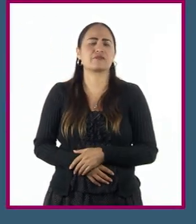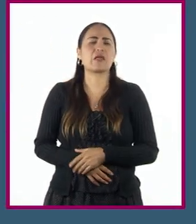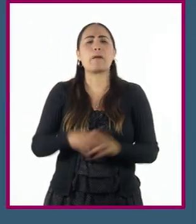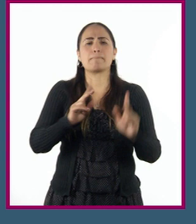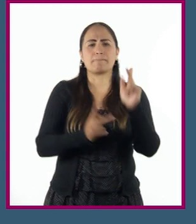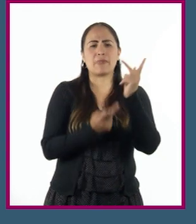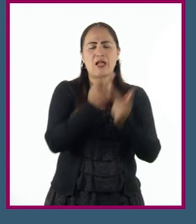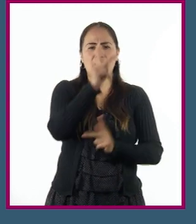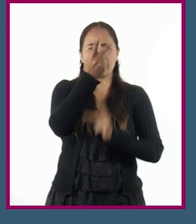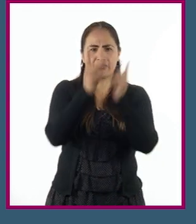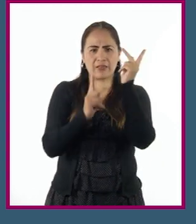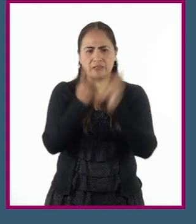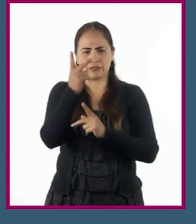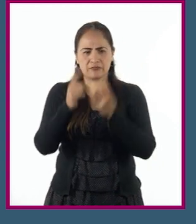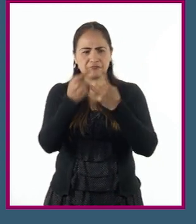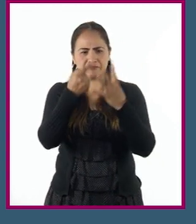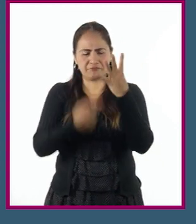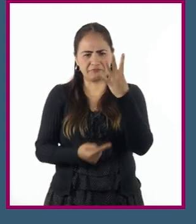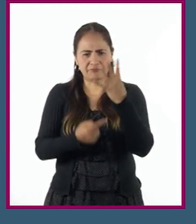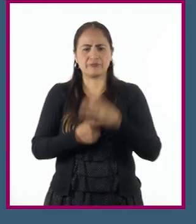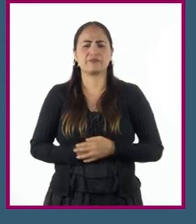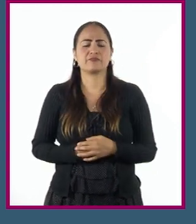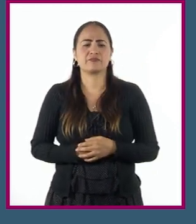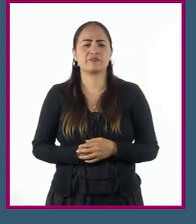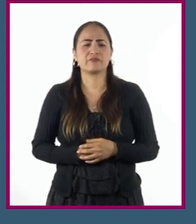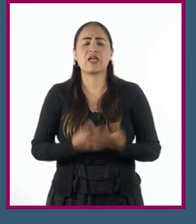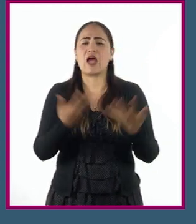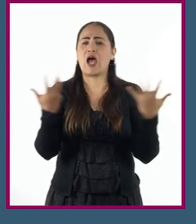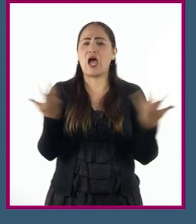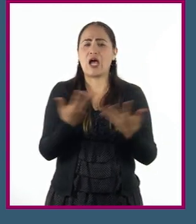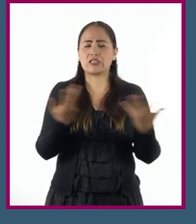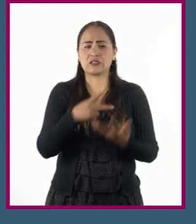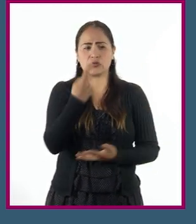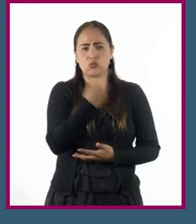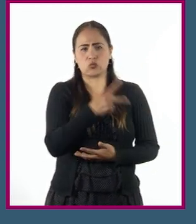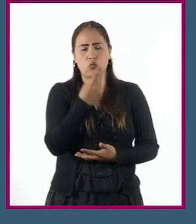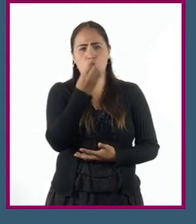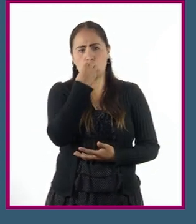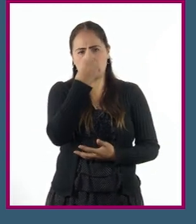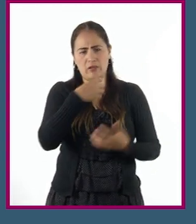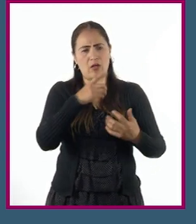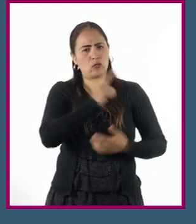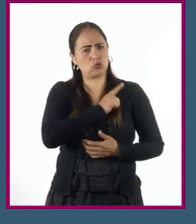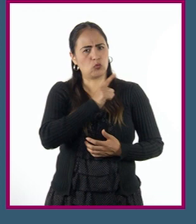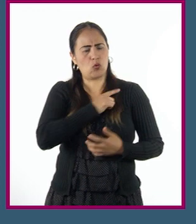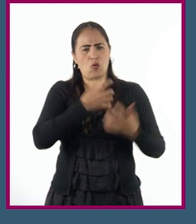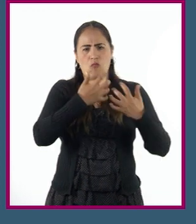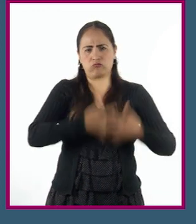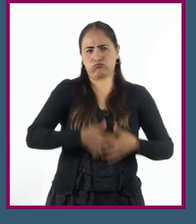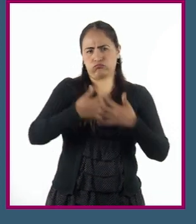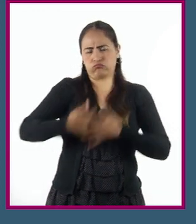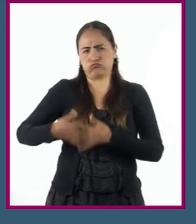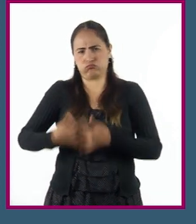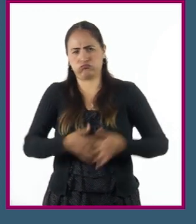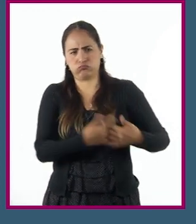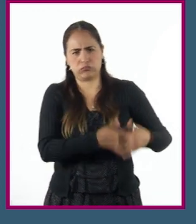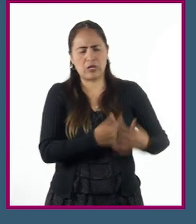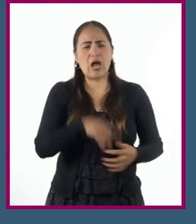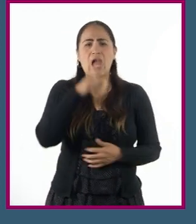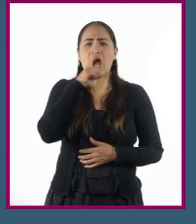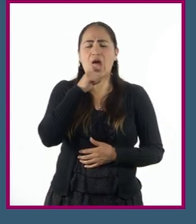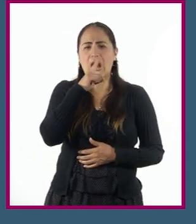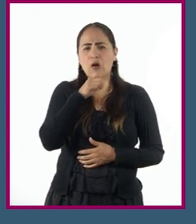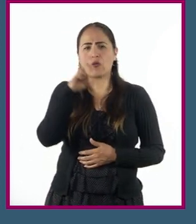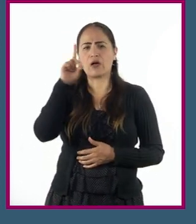organismos autótrofos, los cuales elaboran su propio alimento y a partir de agua y dióxido de carbono reaccionan con la